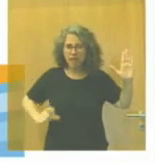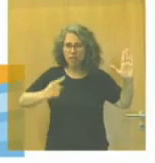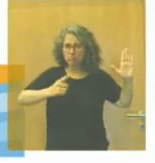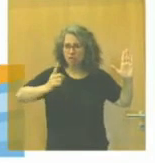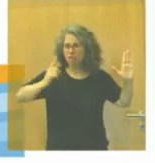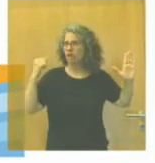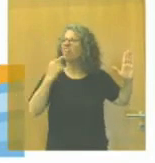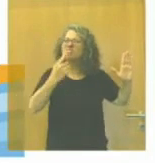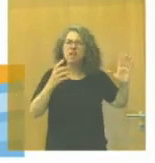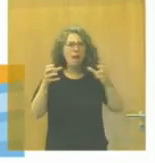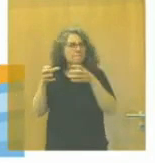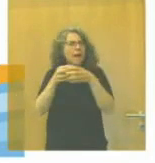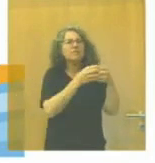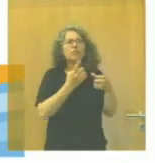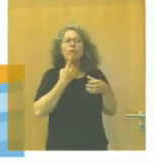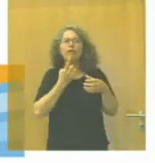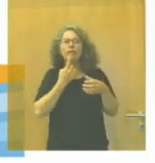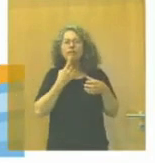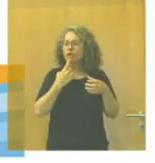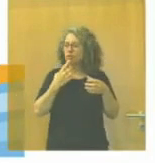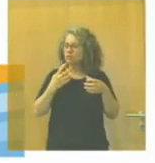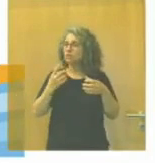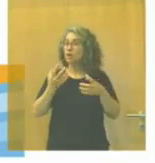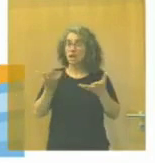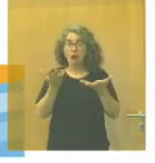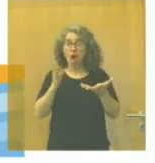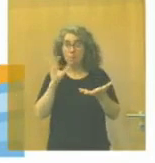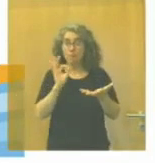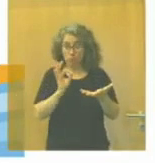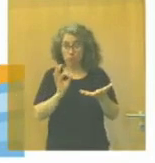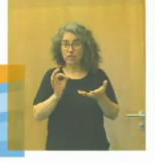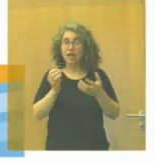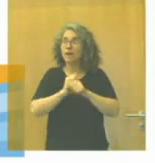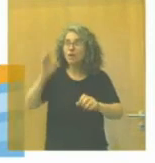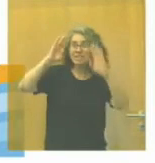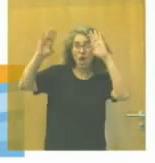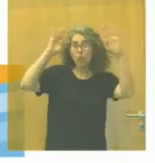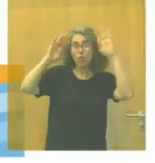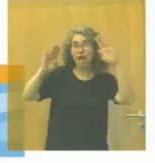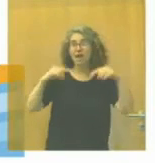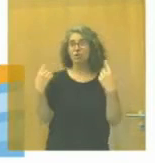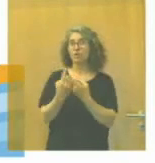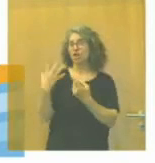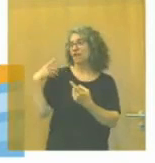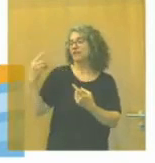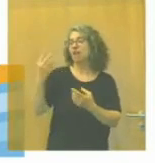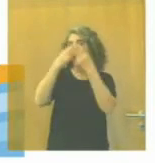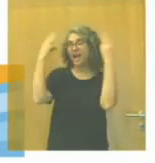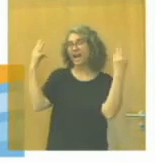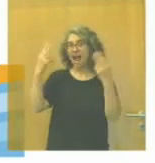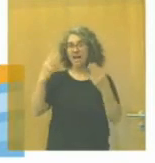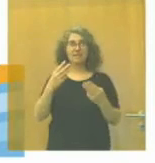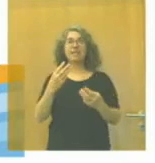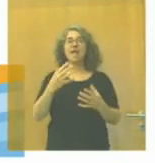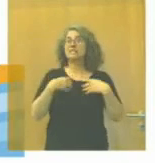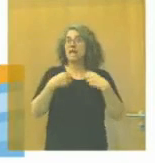que todos los partidos políticos, y aprovechamos la oportunidad para saludar a nuestro director general de la salud, Miguel